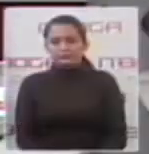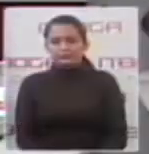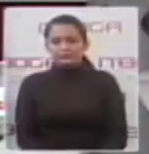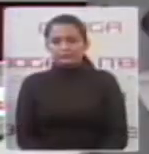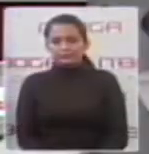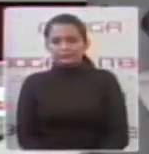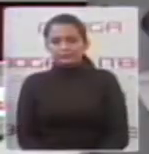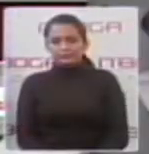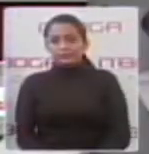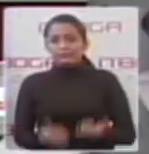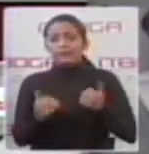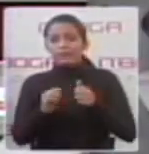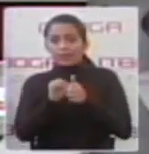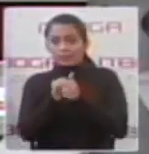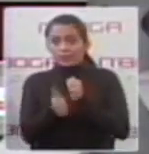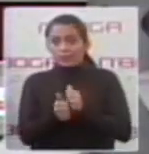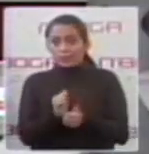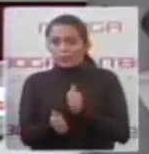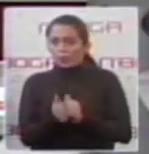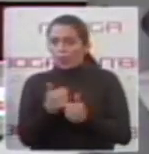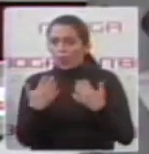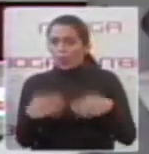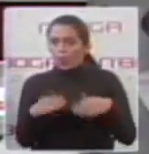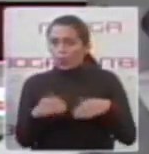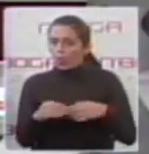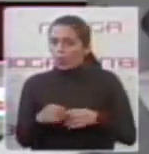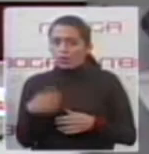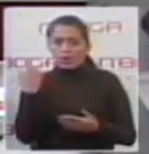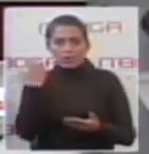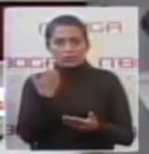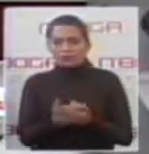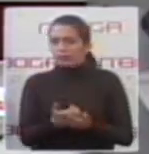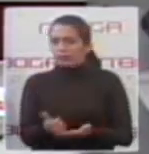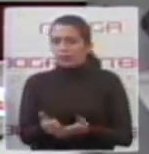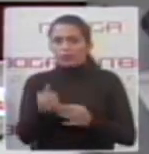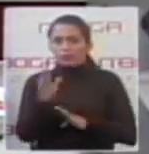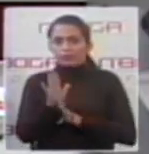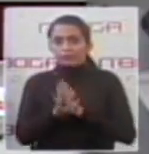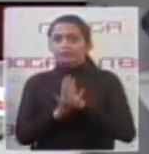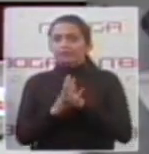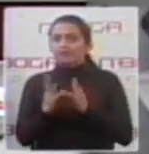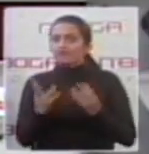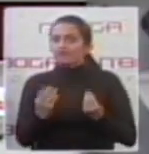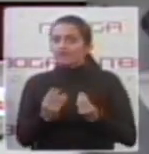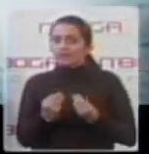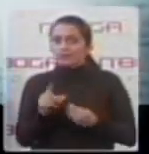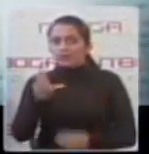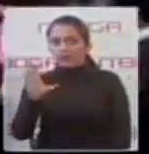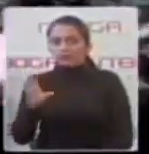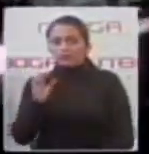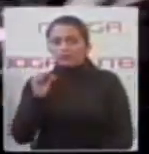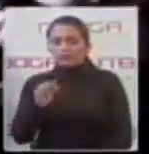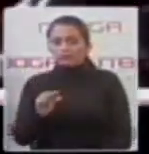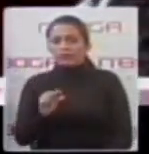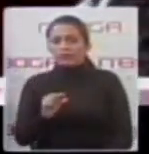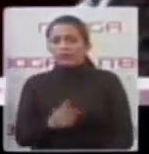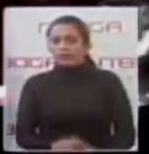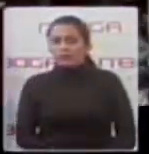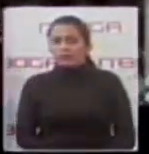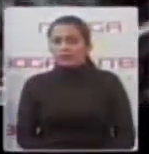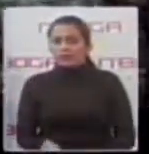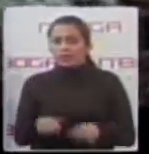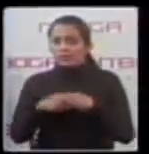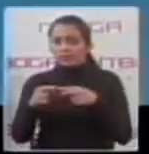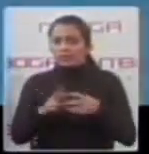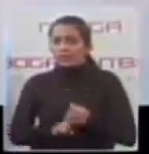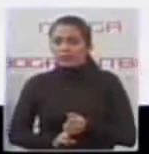La industria del deporte ha tenido un impacto en la economía mundial cada vez mayor en los últimos años, con una inversión en infraestructura pública, movilización de